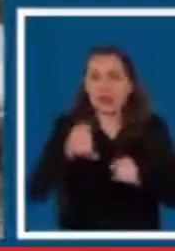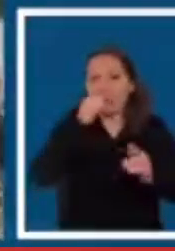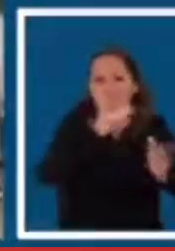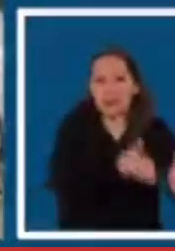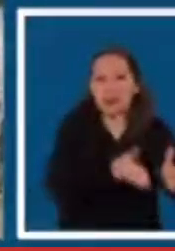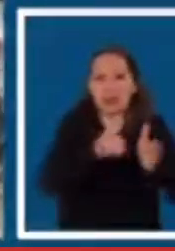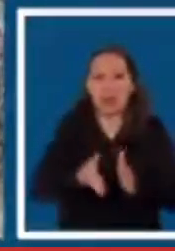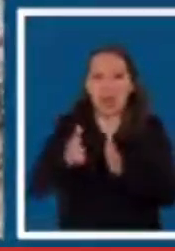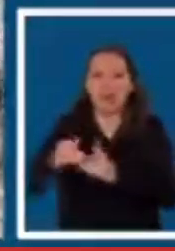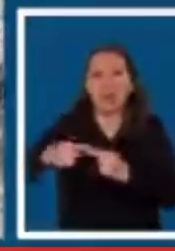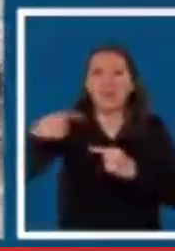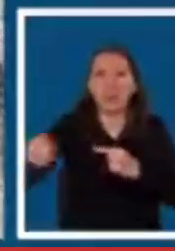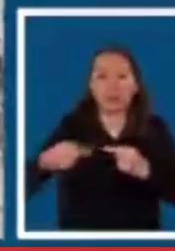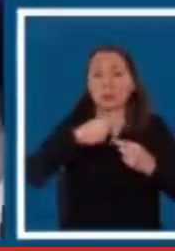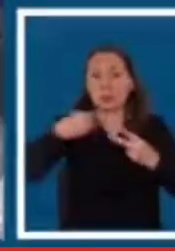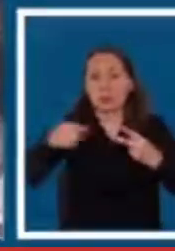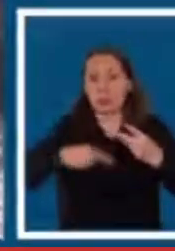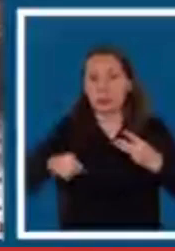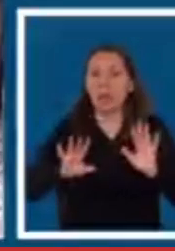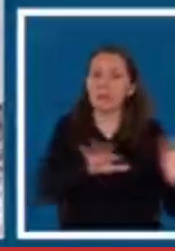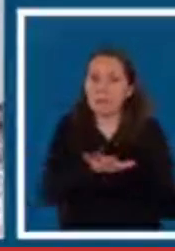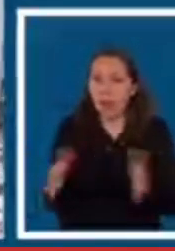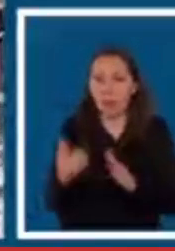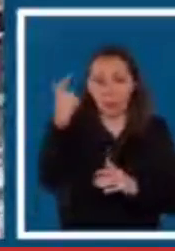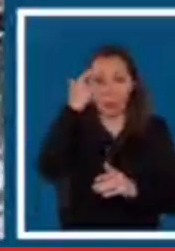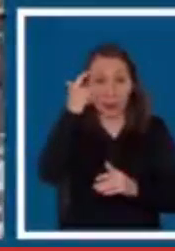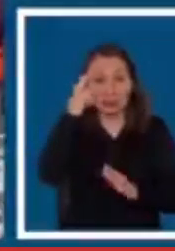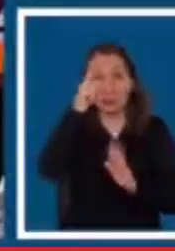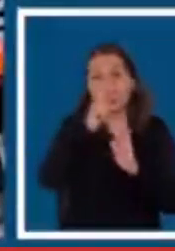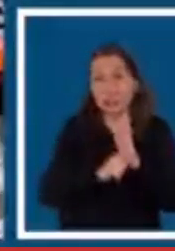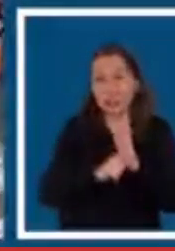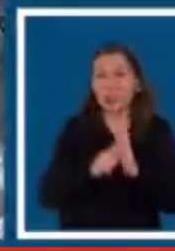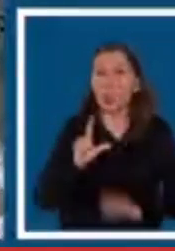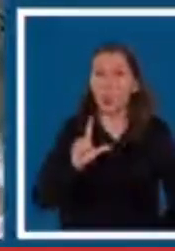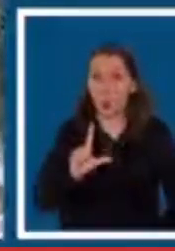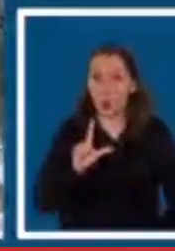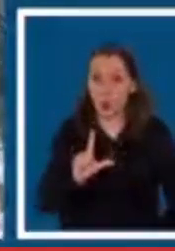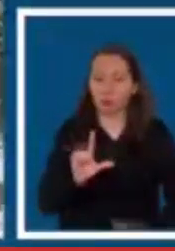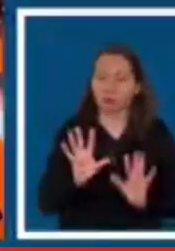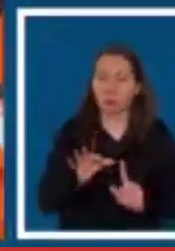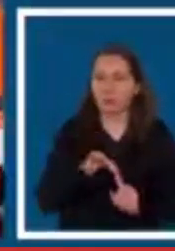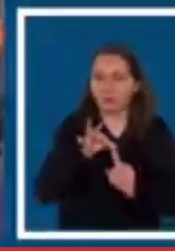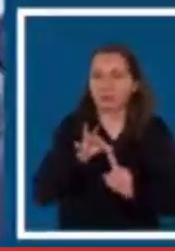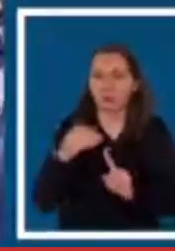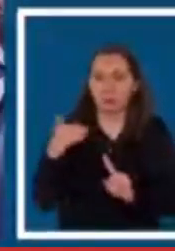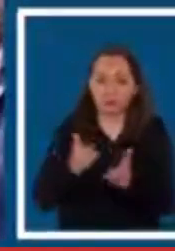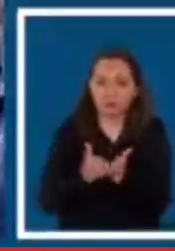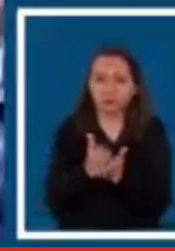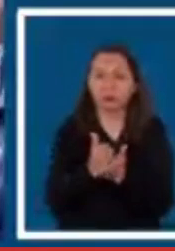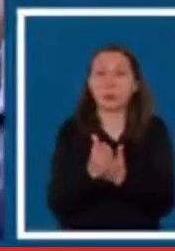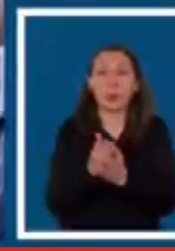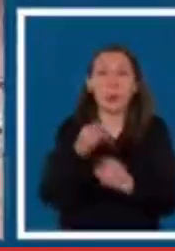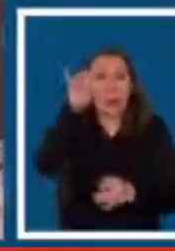temporalidad de los próximas semanas aproximadamente pensando en el mes de junio de Julio principalmente Respecto